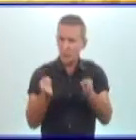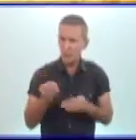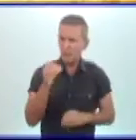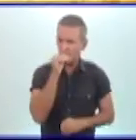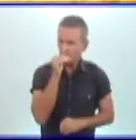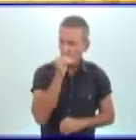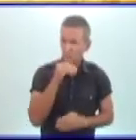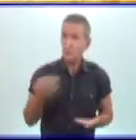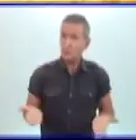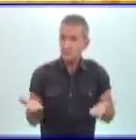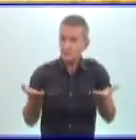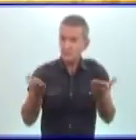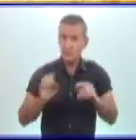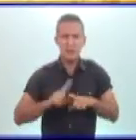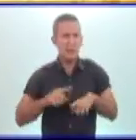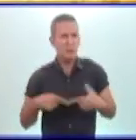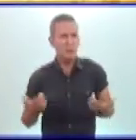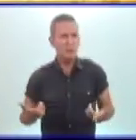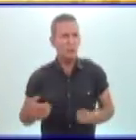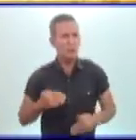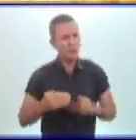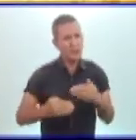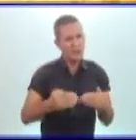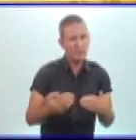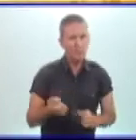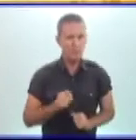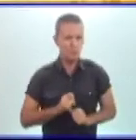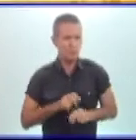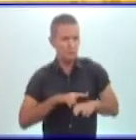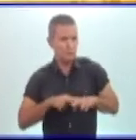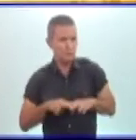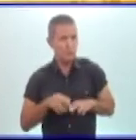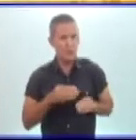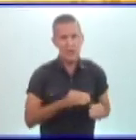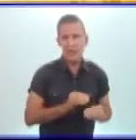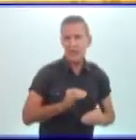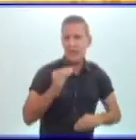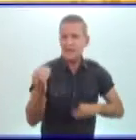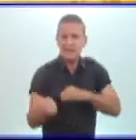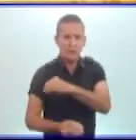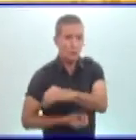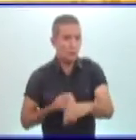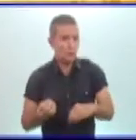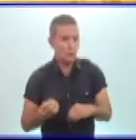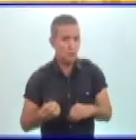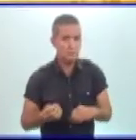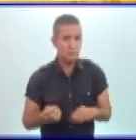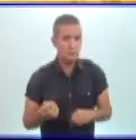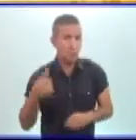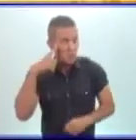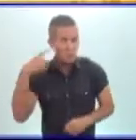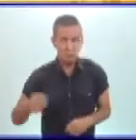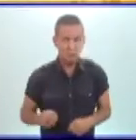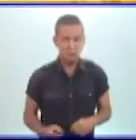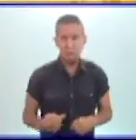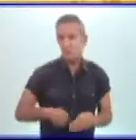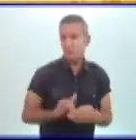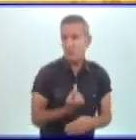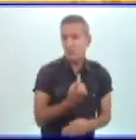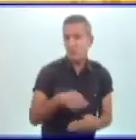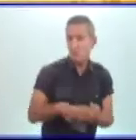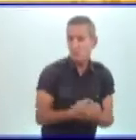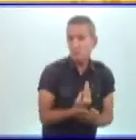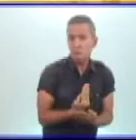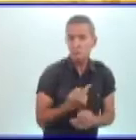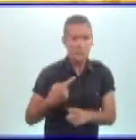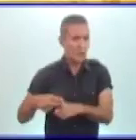va a desarrollar, porque el proceso histórico es una transición y no puedo establecer un día u otro para iniciar la época moderna, sino que